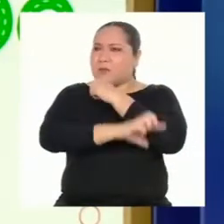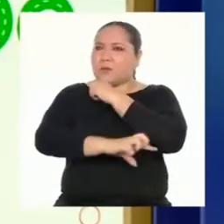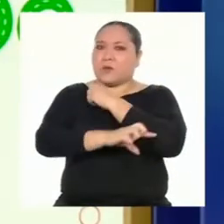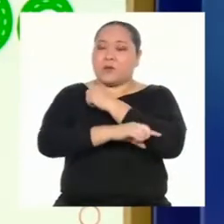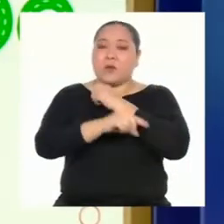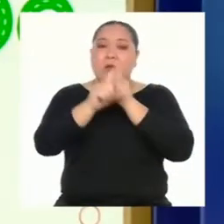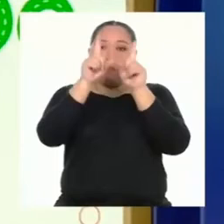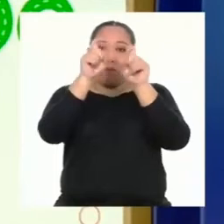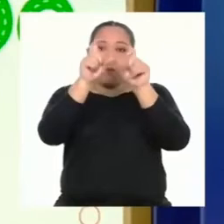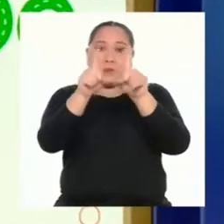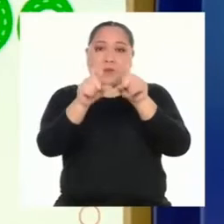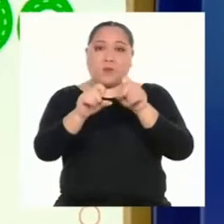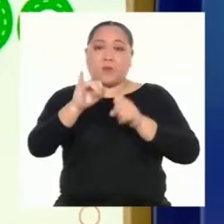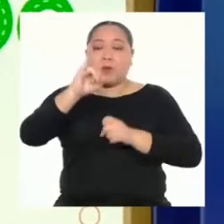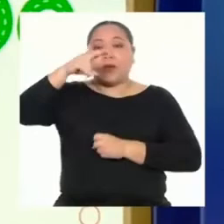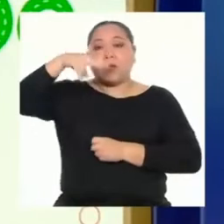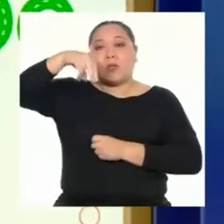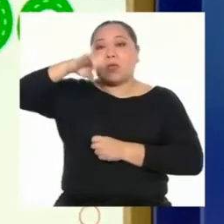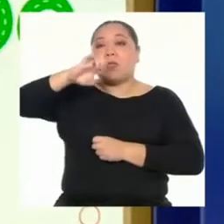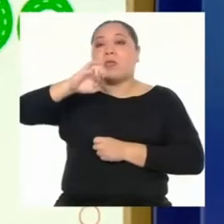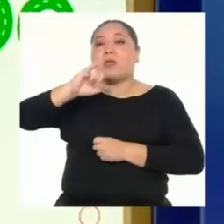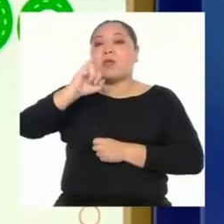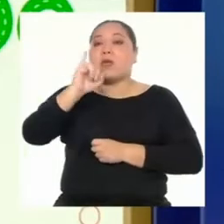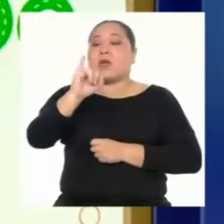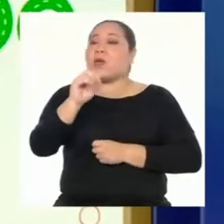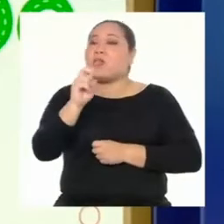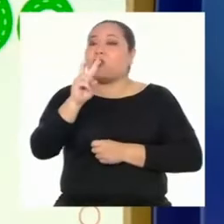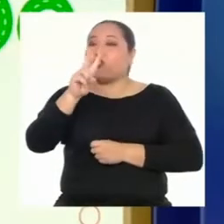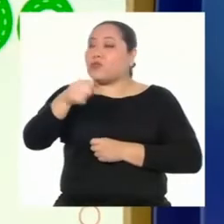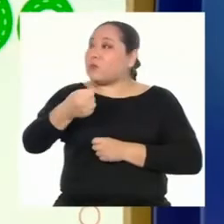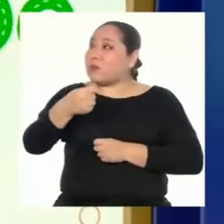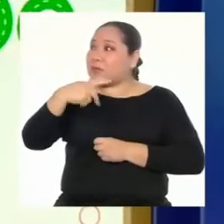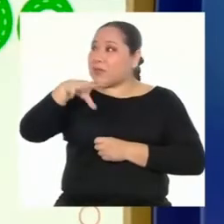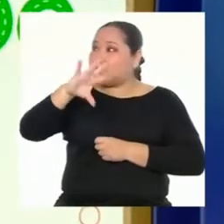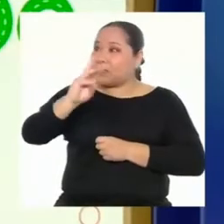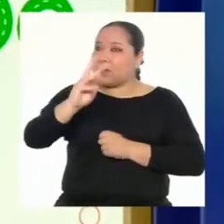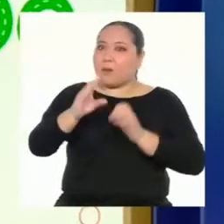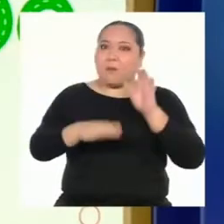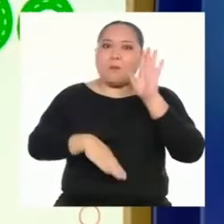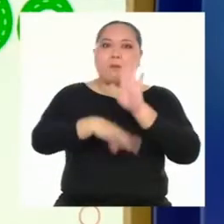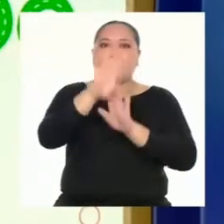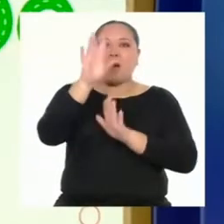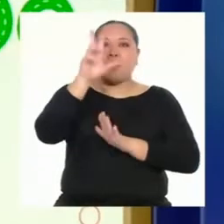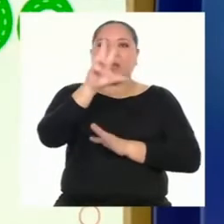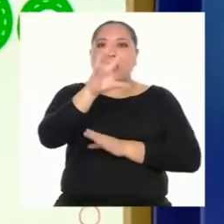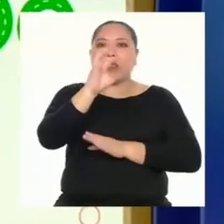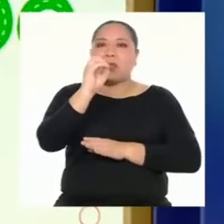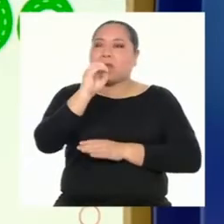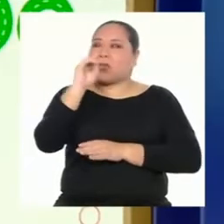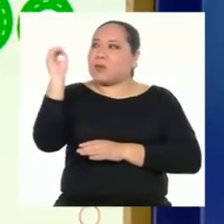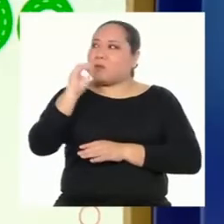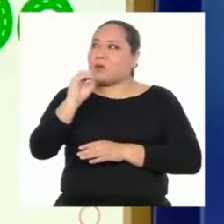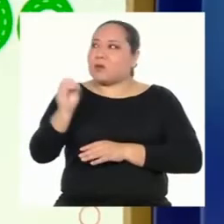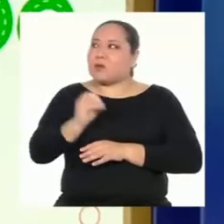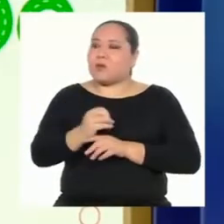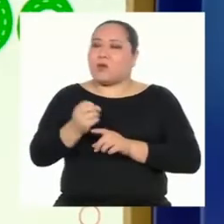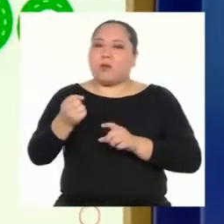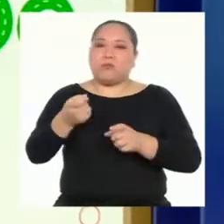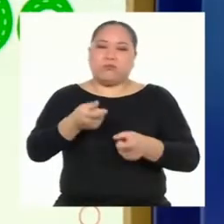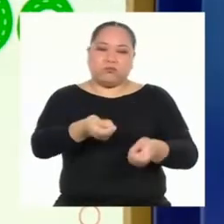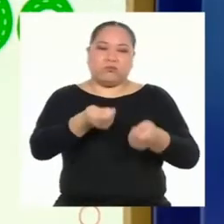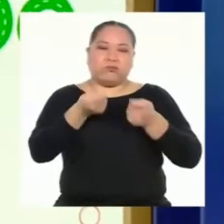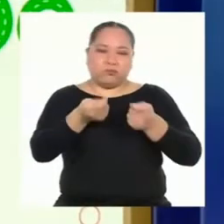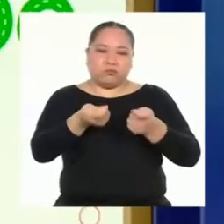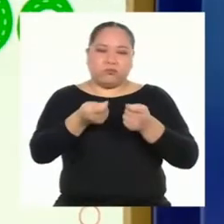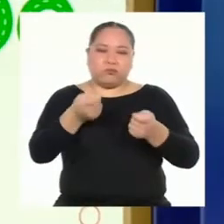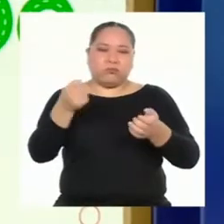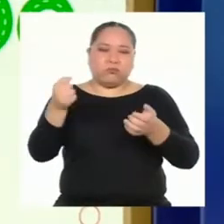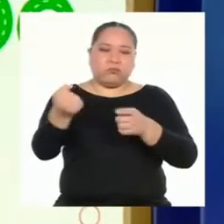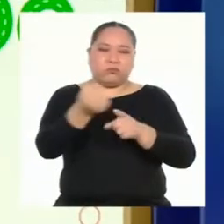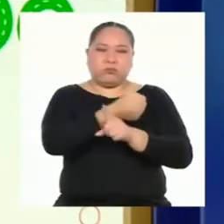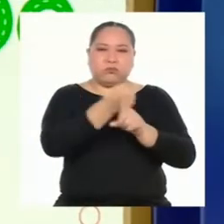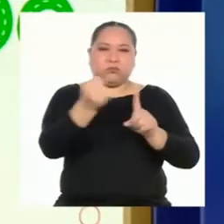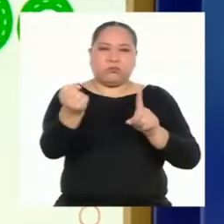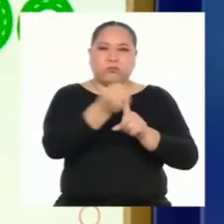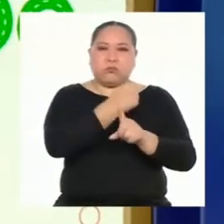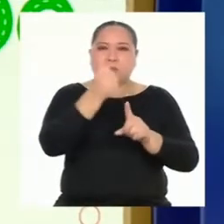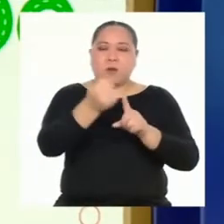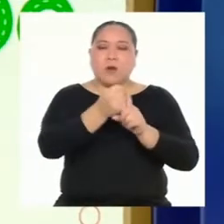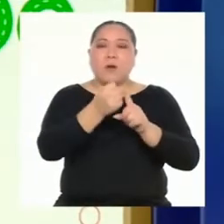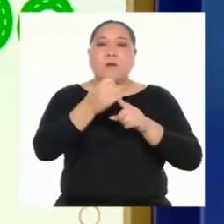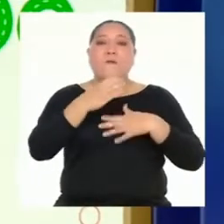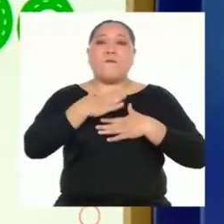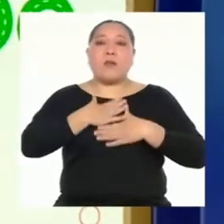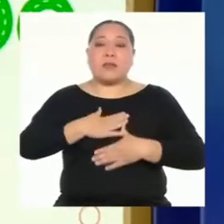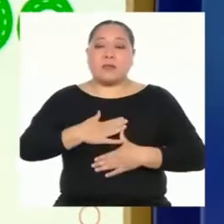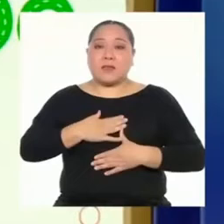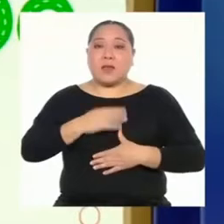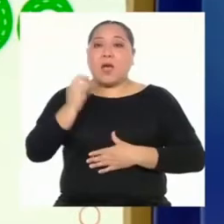del INEGI del 2016, más del 30% de mujeres ha sido víctima de violencia física o sexual